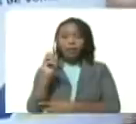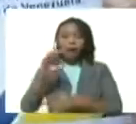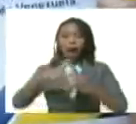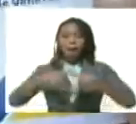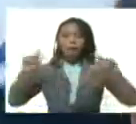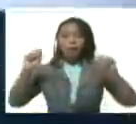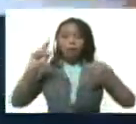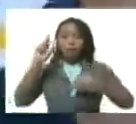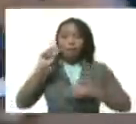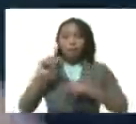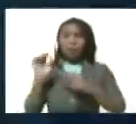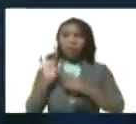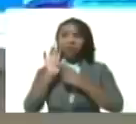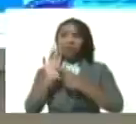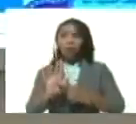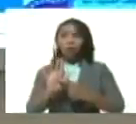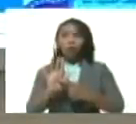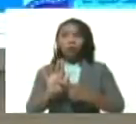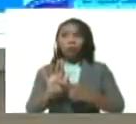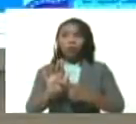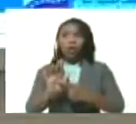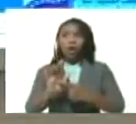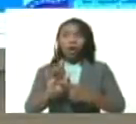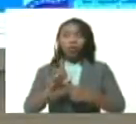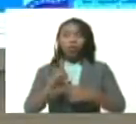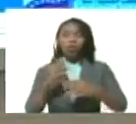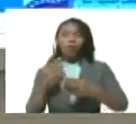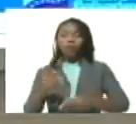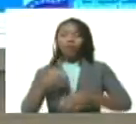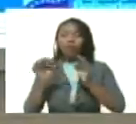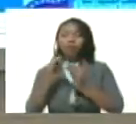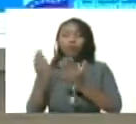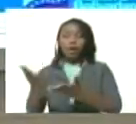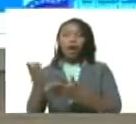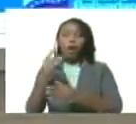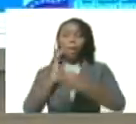también donante para atender a los migrantes venezolanos.